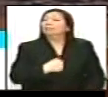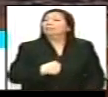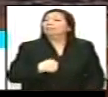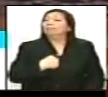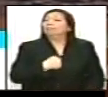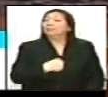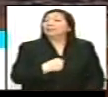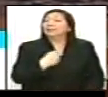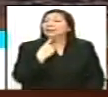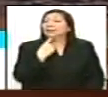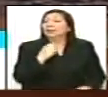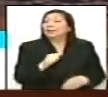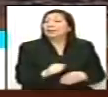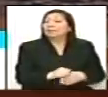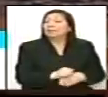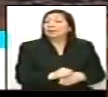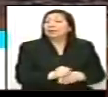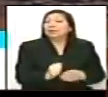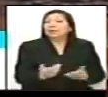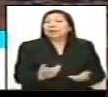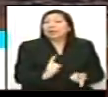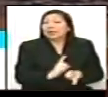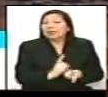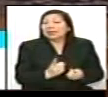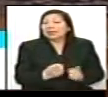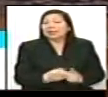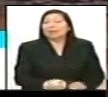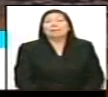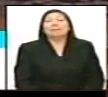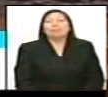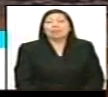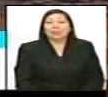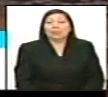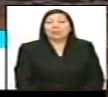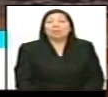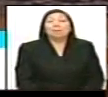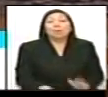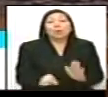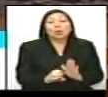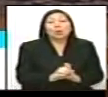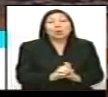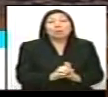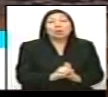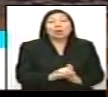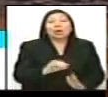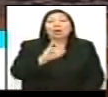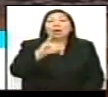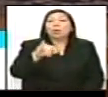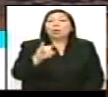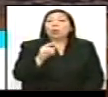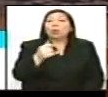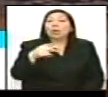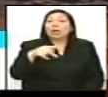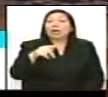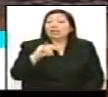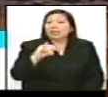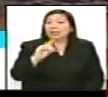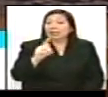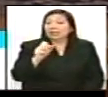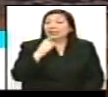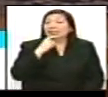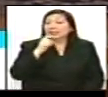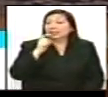lamentablemente estas malas prácticas son contagiosas, ¿no? En el caso de las Juanitas puso en evidencia